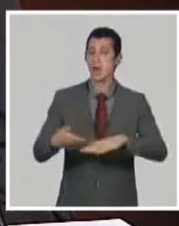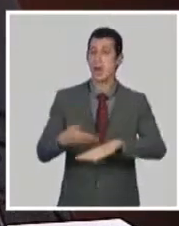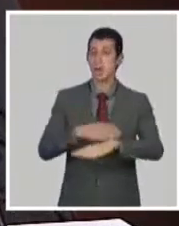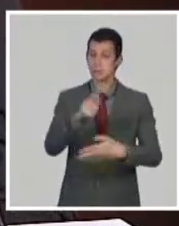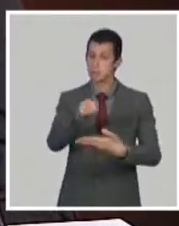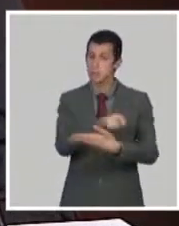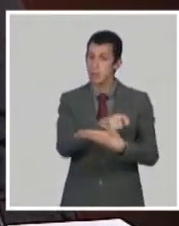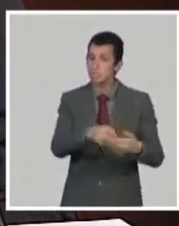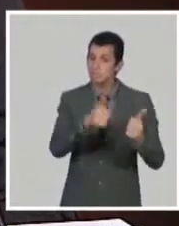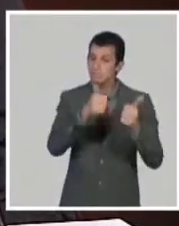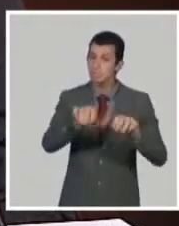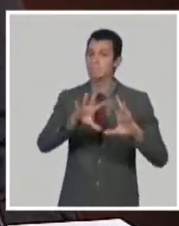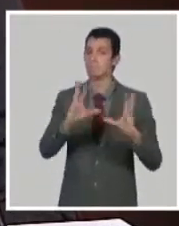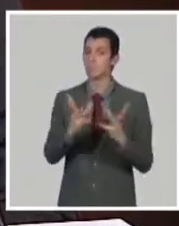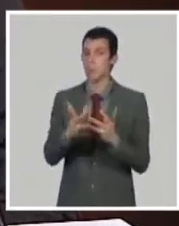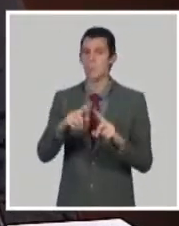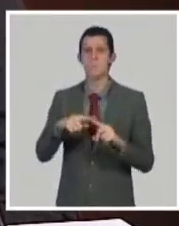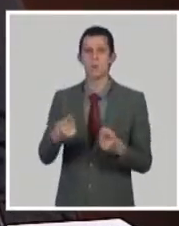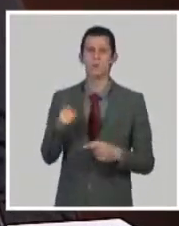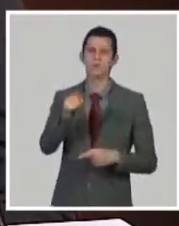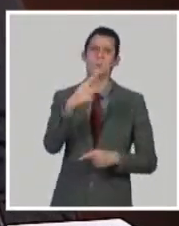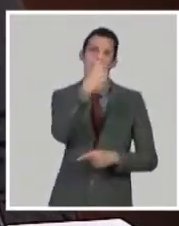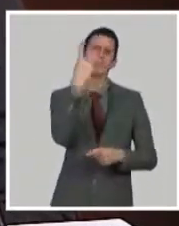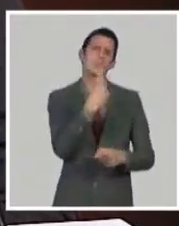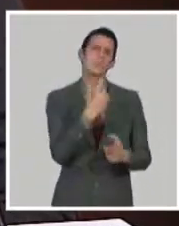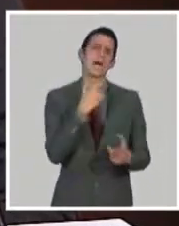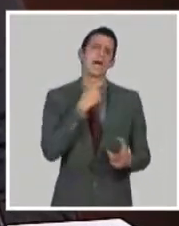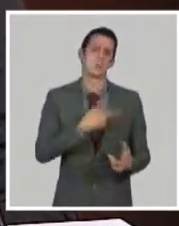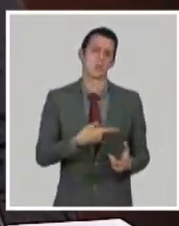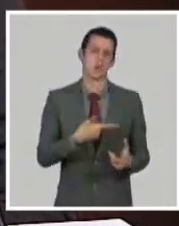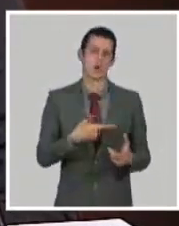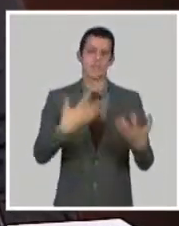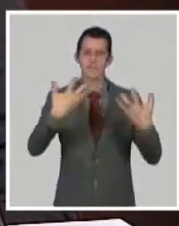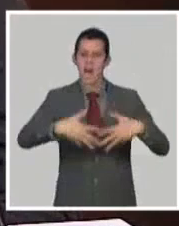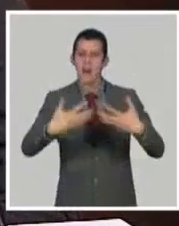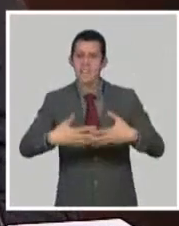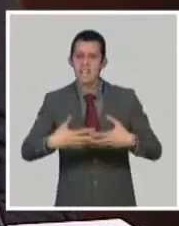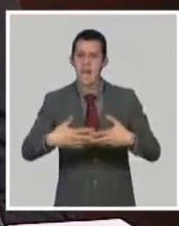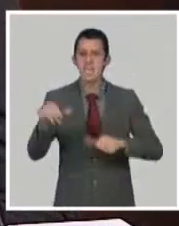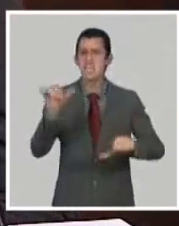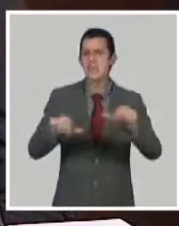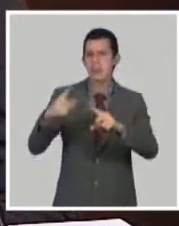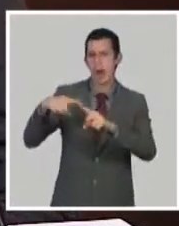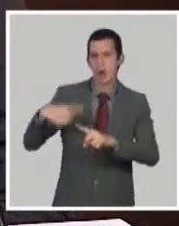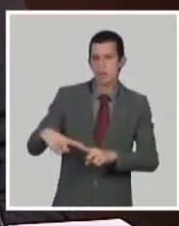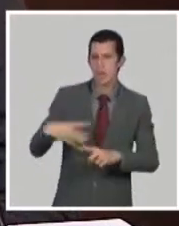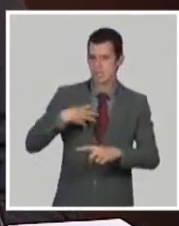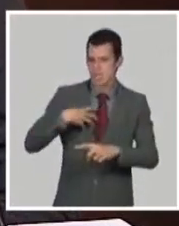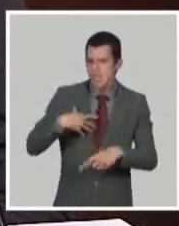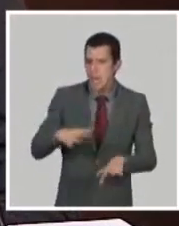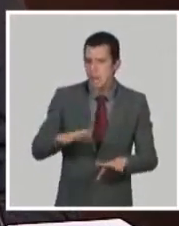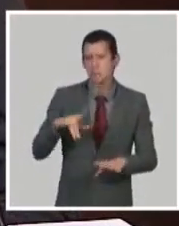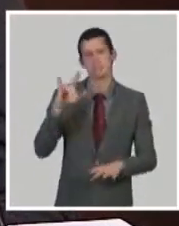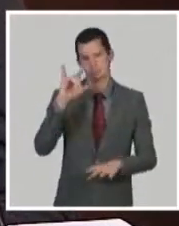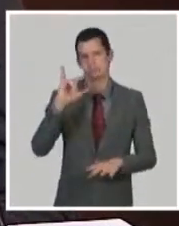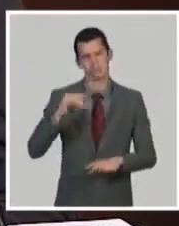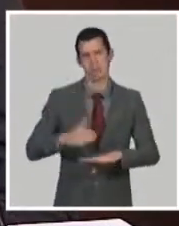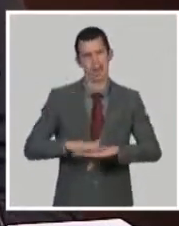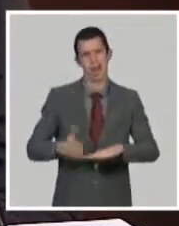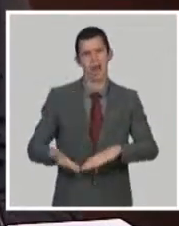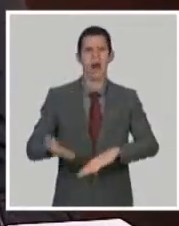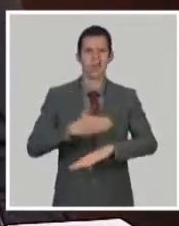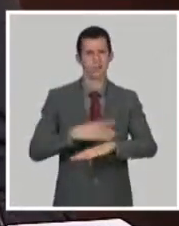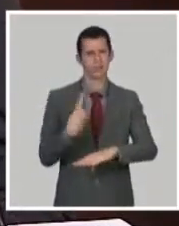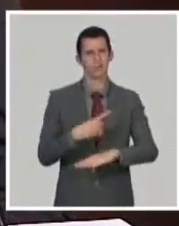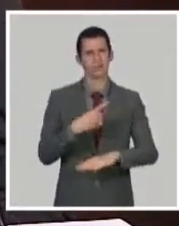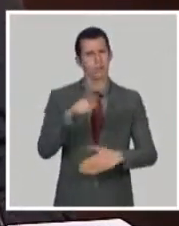comienzo de este proyecto de candidatos vacunales contra la COVID. Nosotros concebimos, la